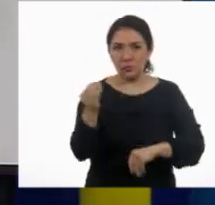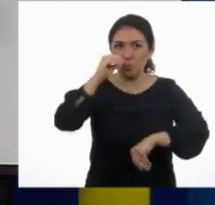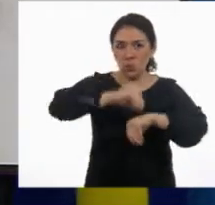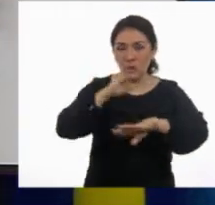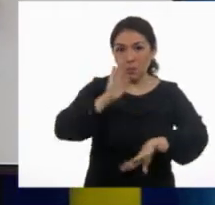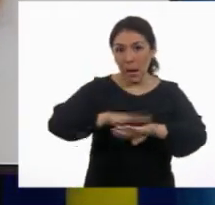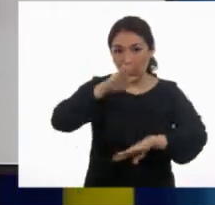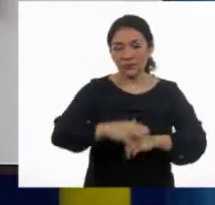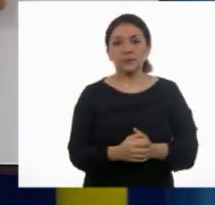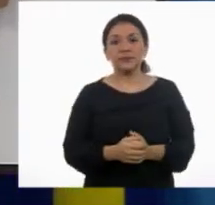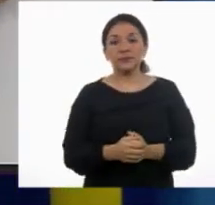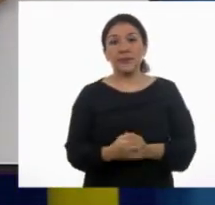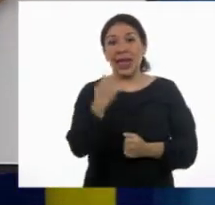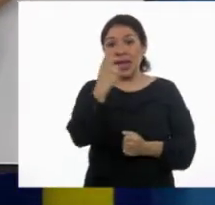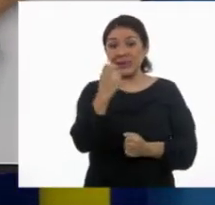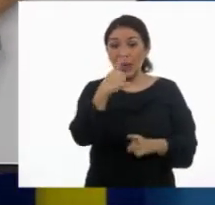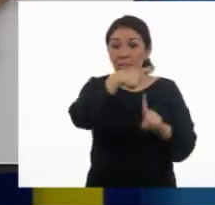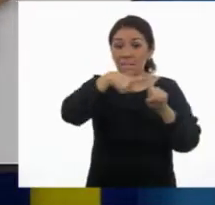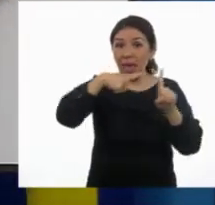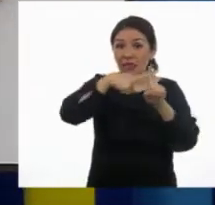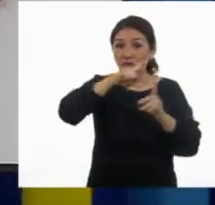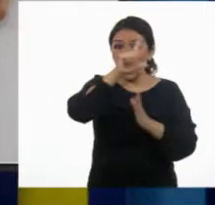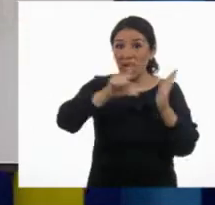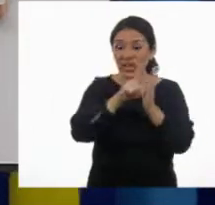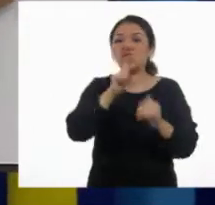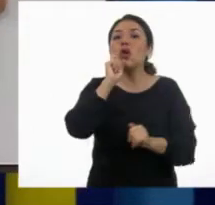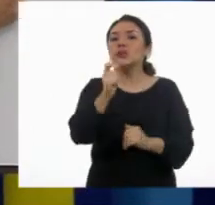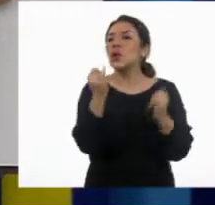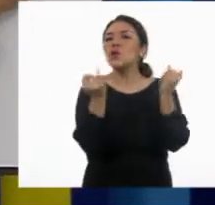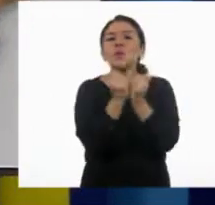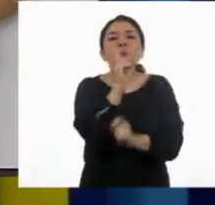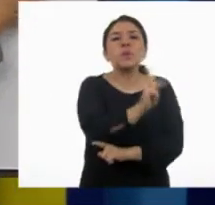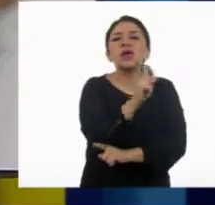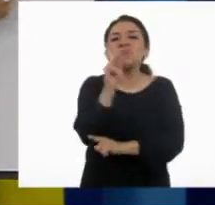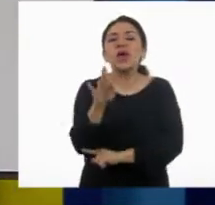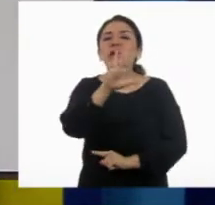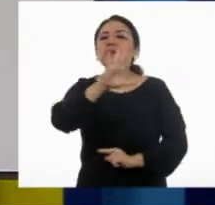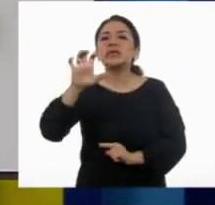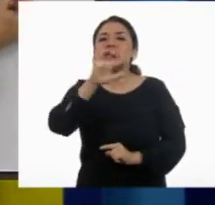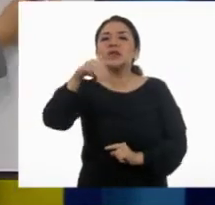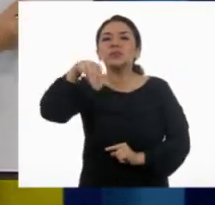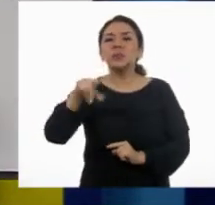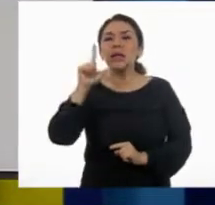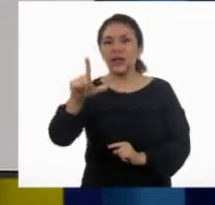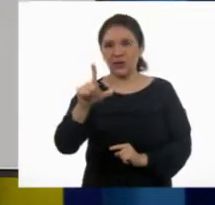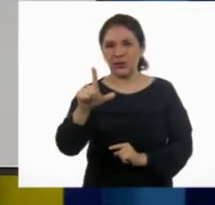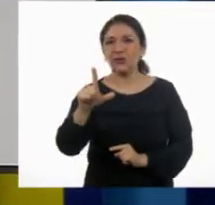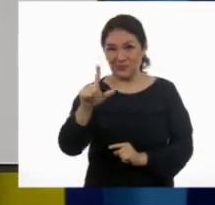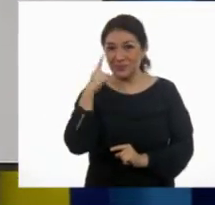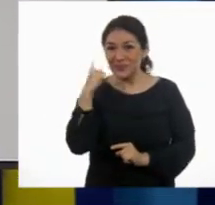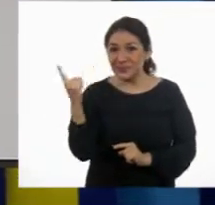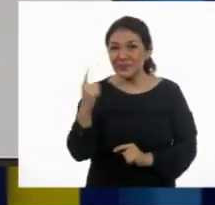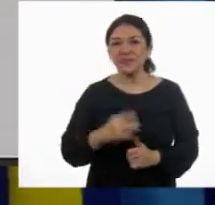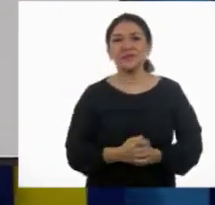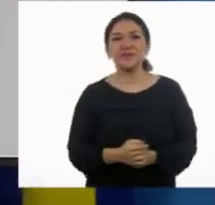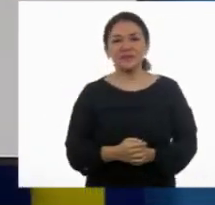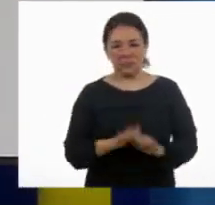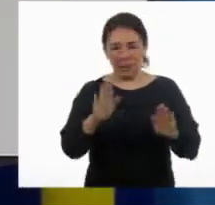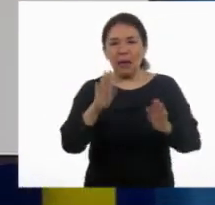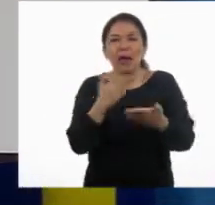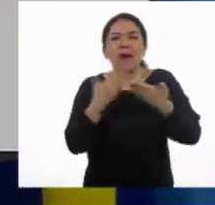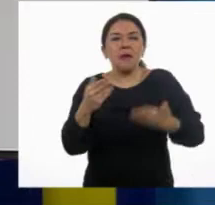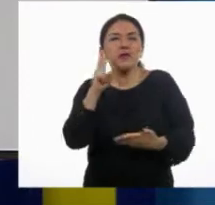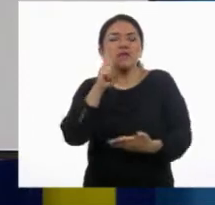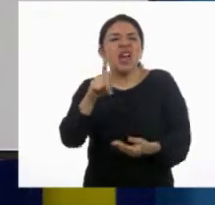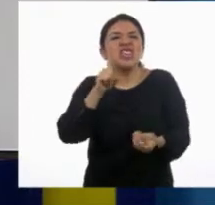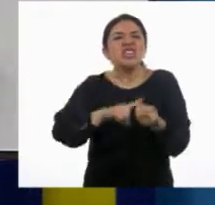Exacto. Y el medio litro es igual a 500 mililitros. Sí. Vamos a ver